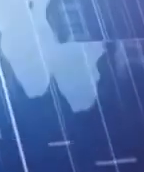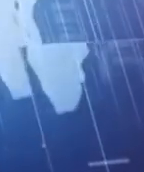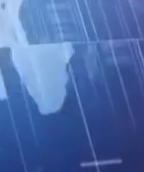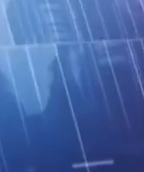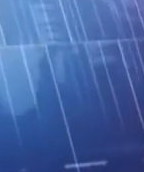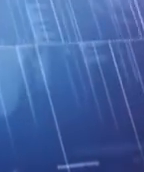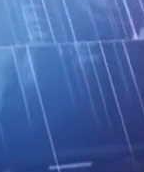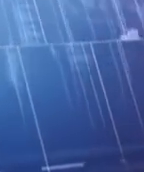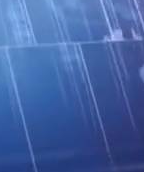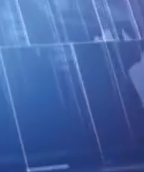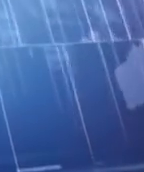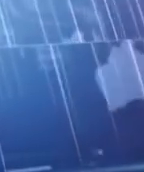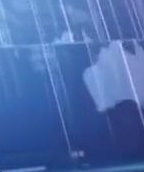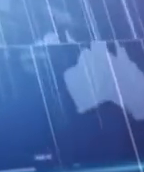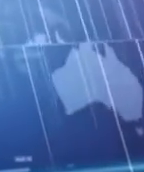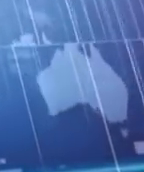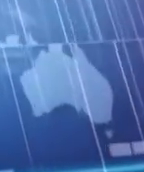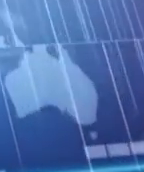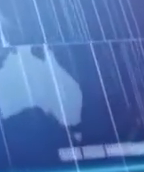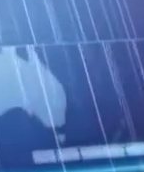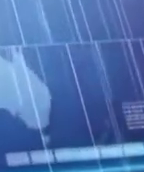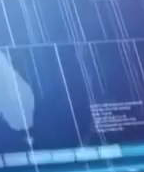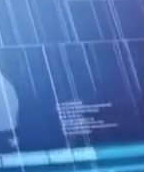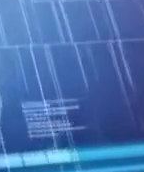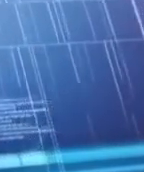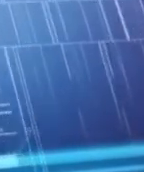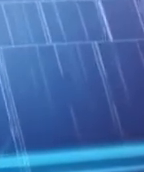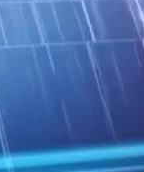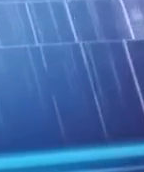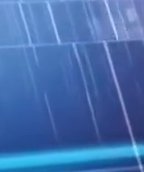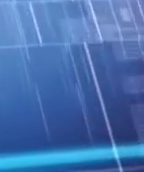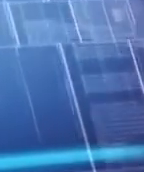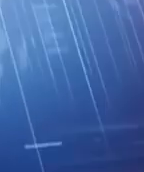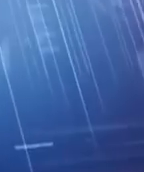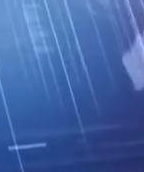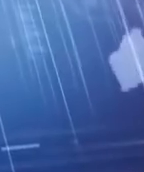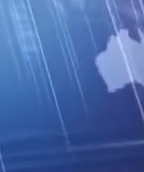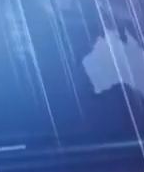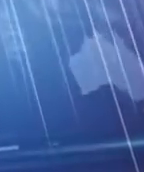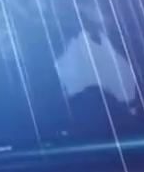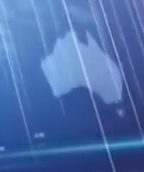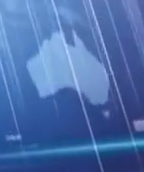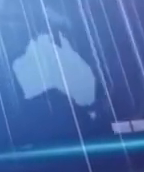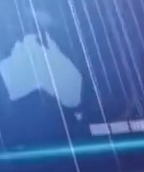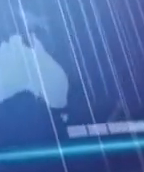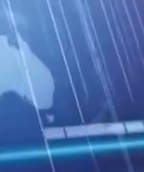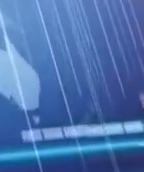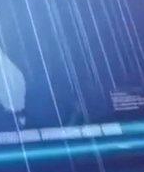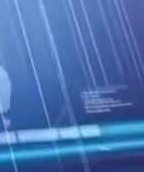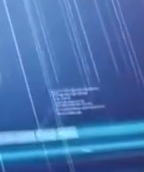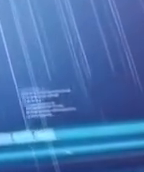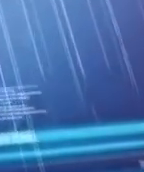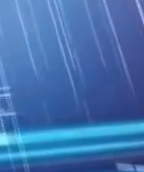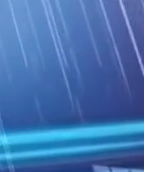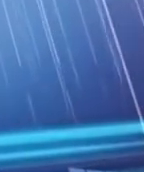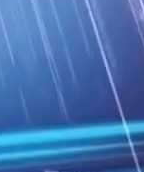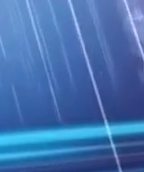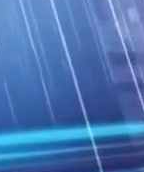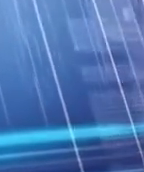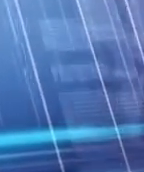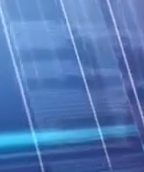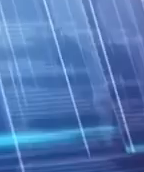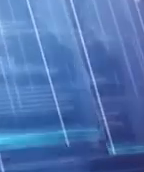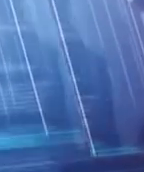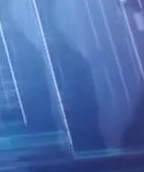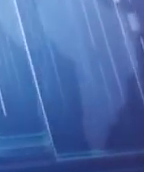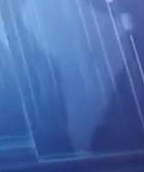países del G20 que en lugar de parar la guerra comercial por el petróleo, la hayan arreciado en medio de la pandemia y que ahorita